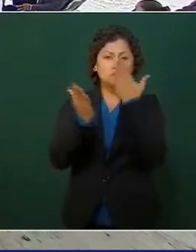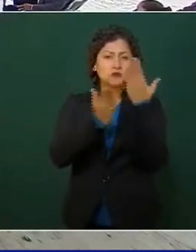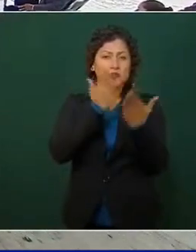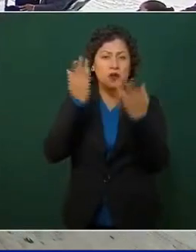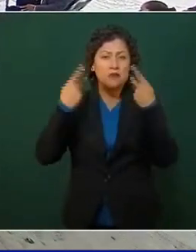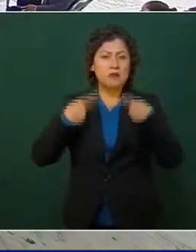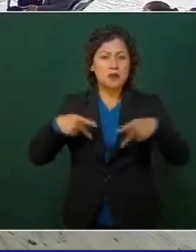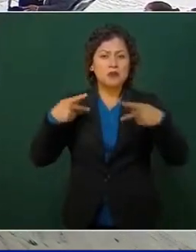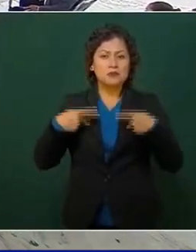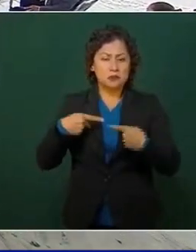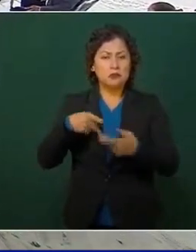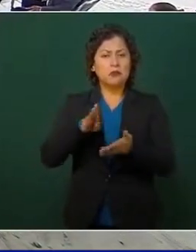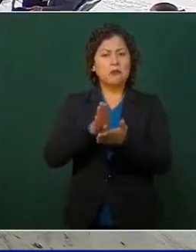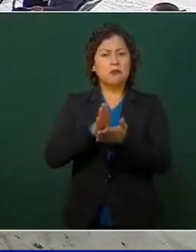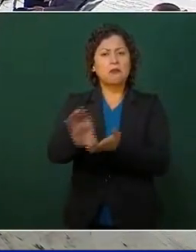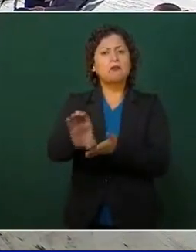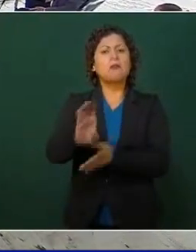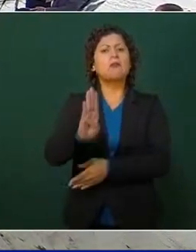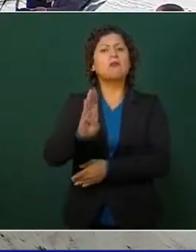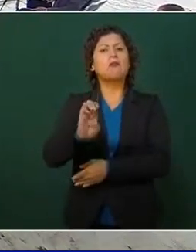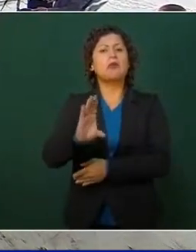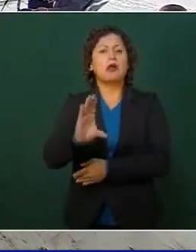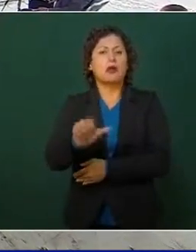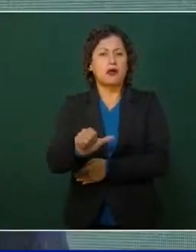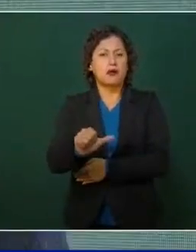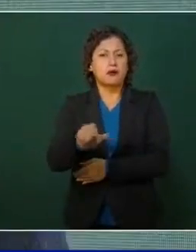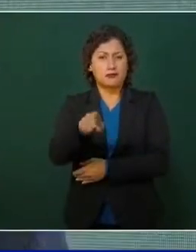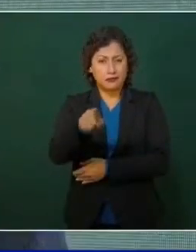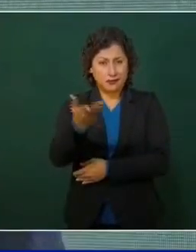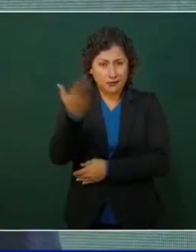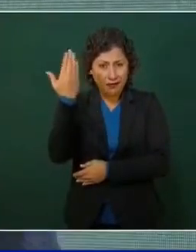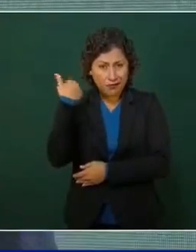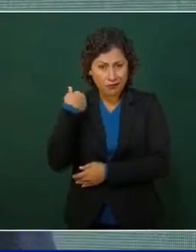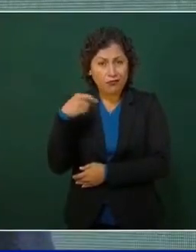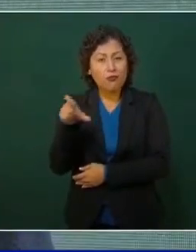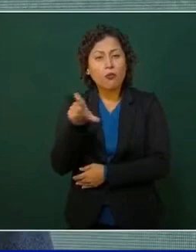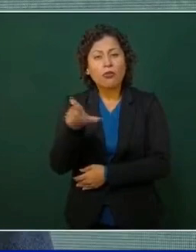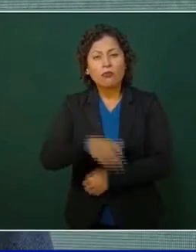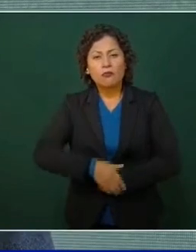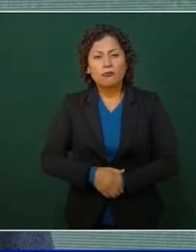millones. Esto nunca en la historia del país